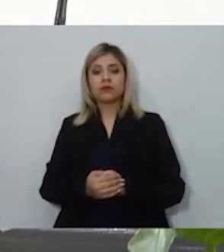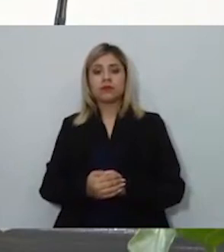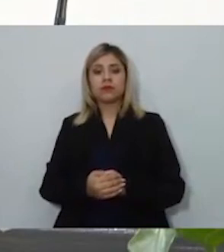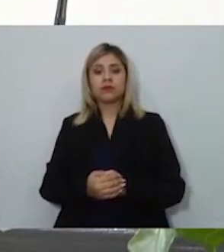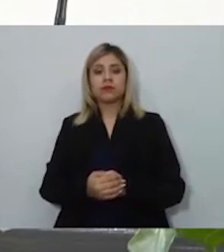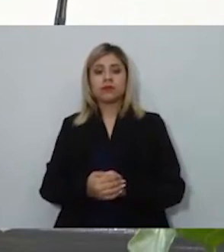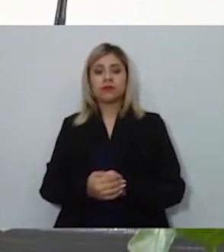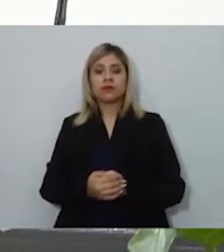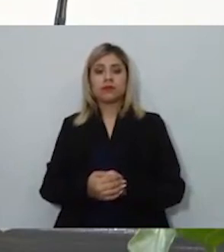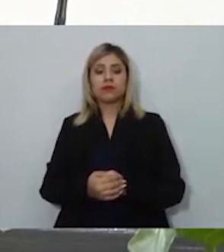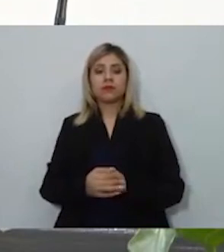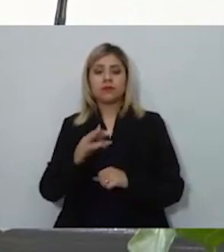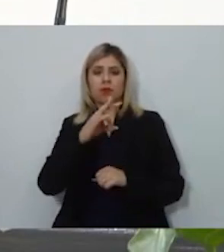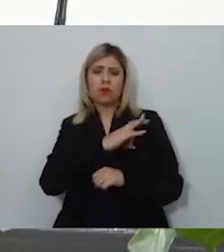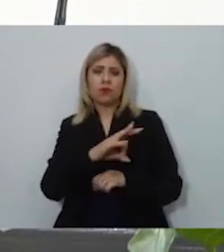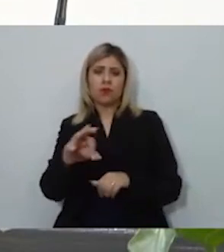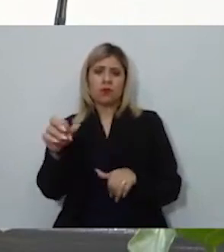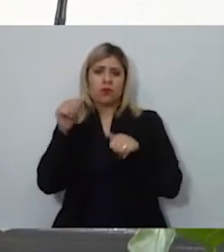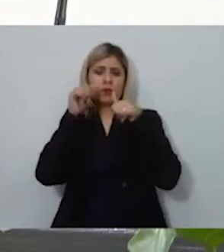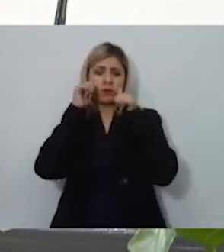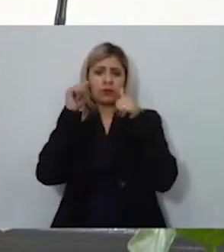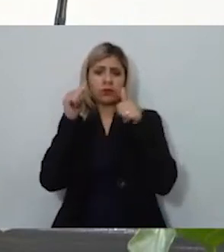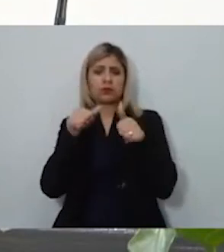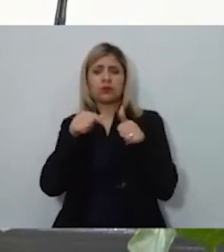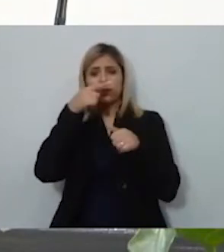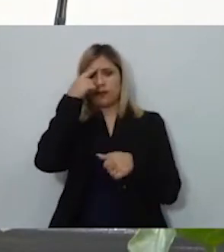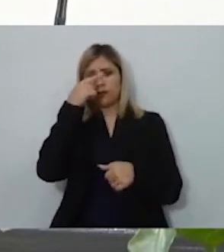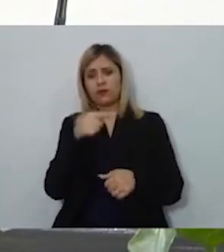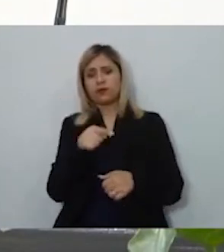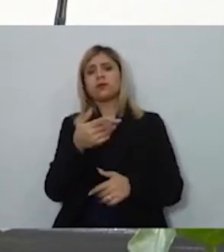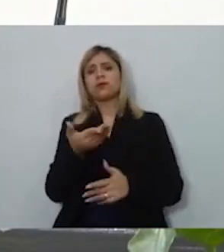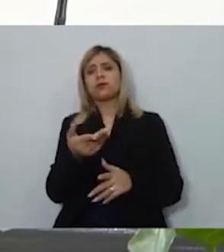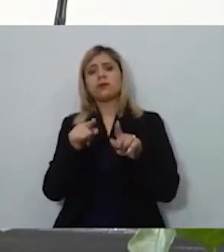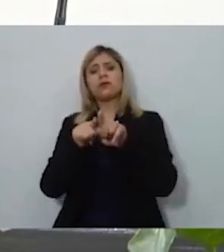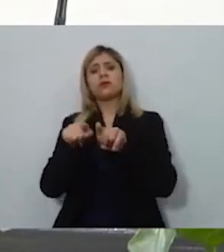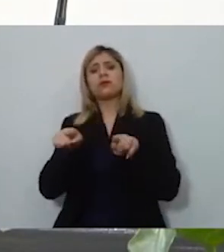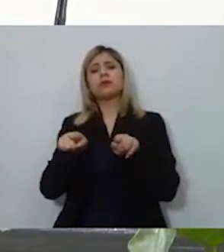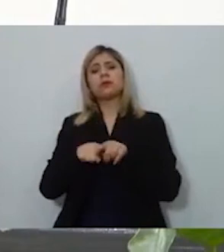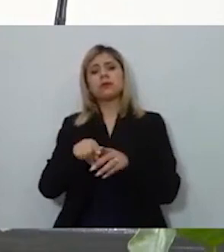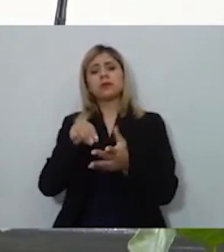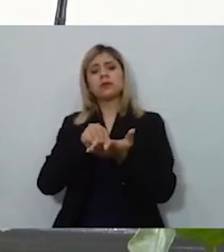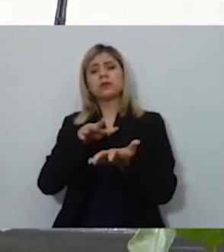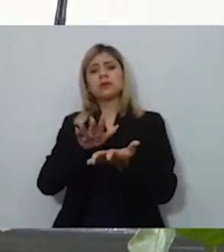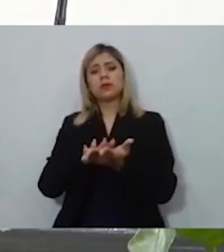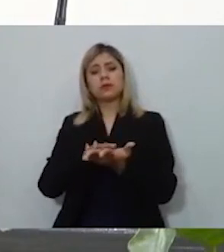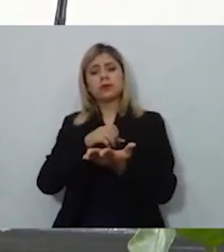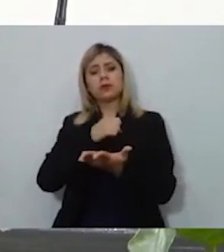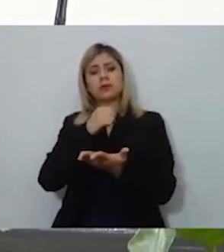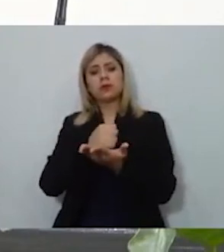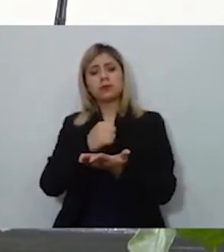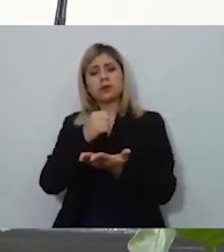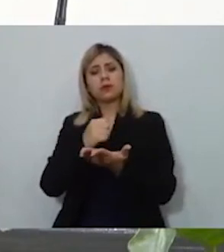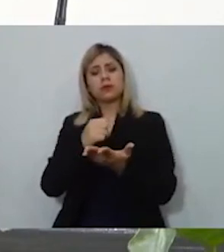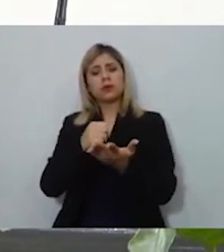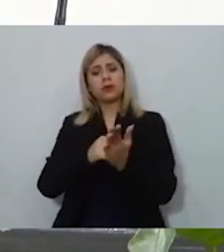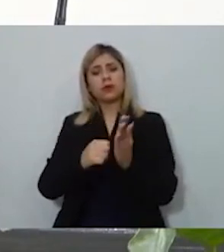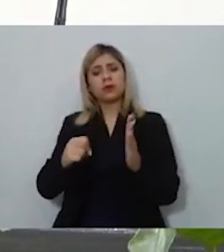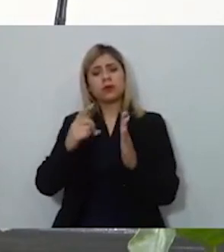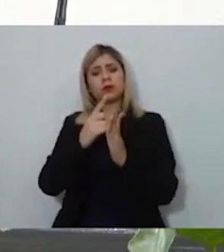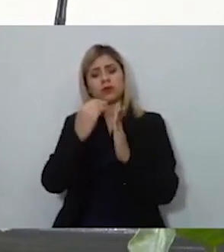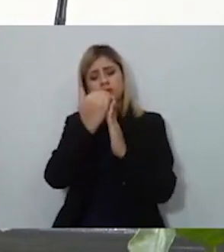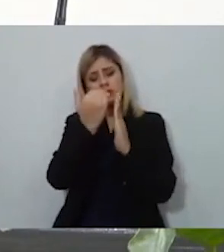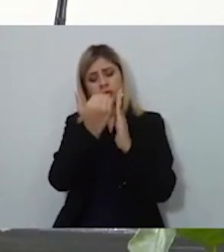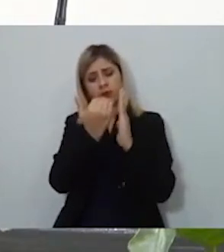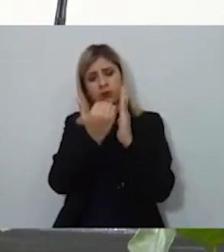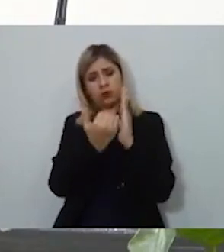coalición de hagamos PT morena verde futuro pues también cambiaría